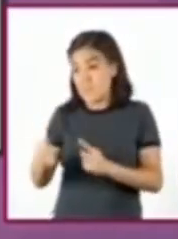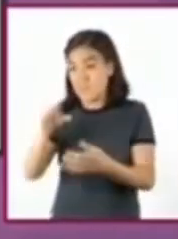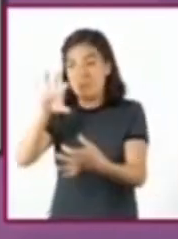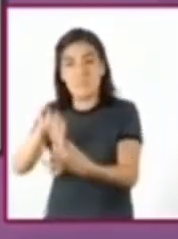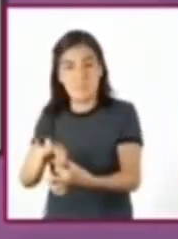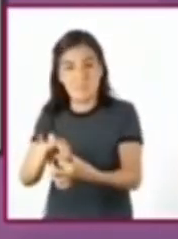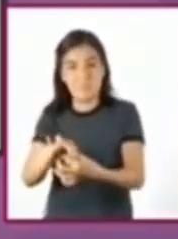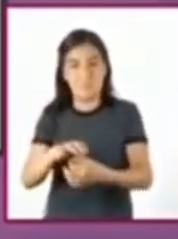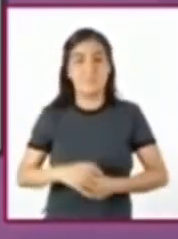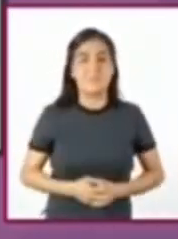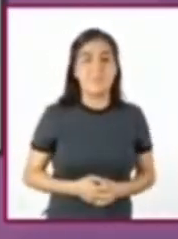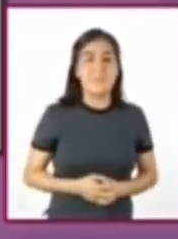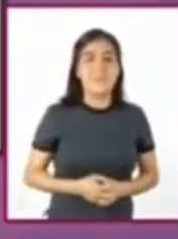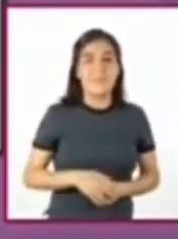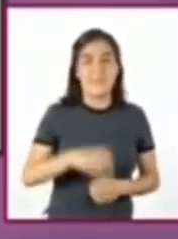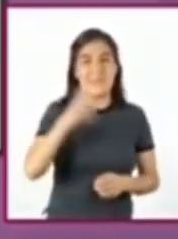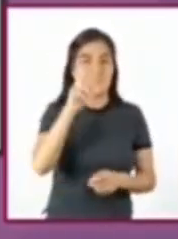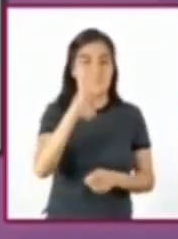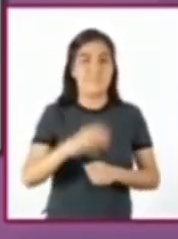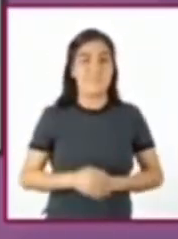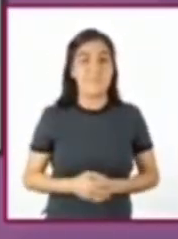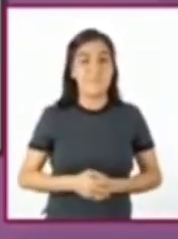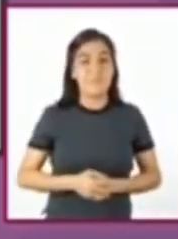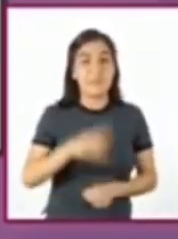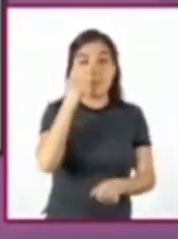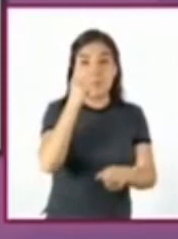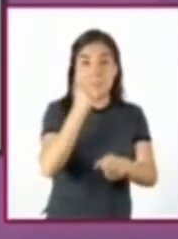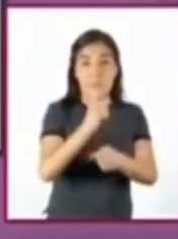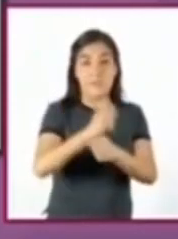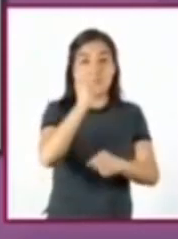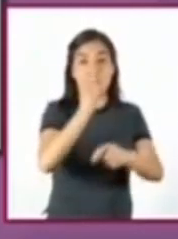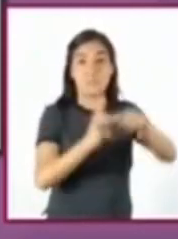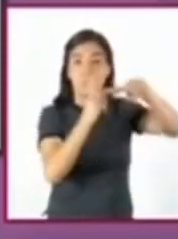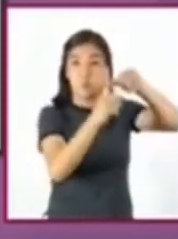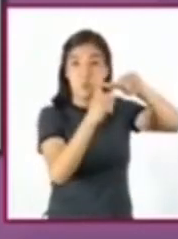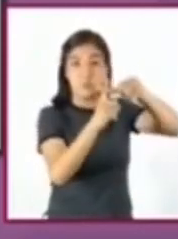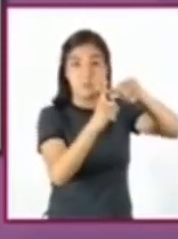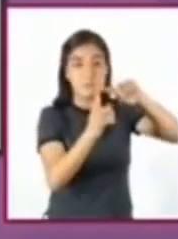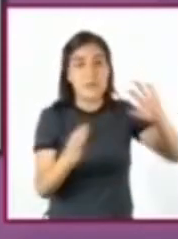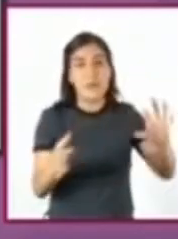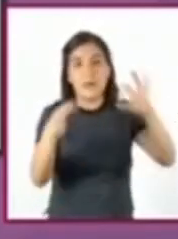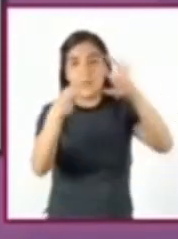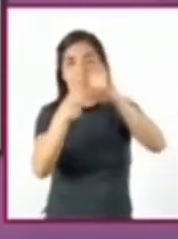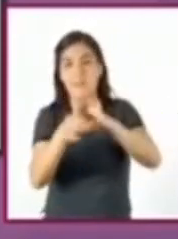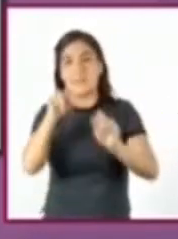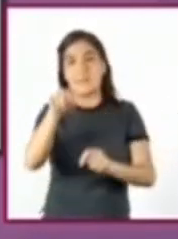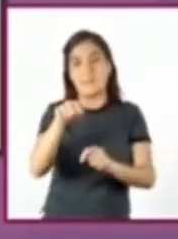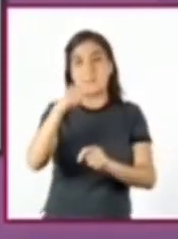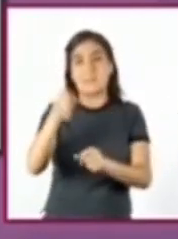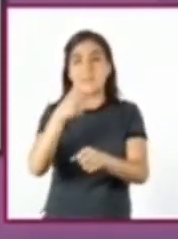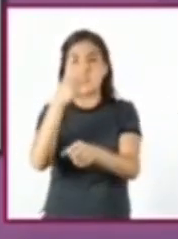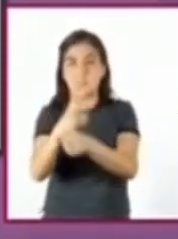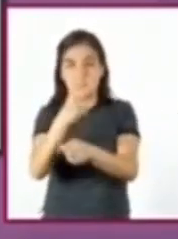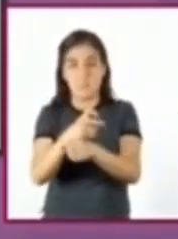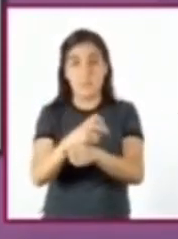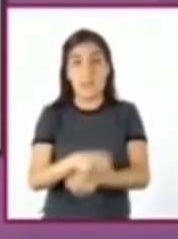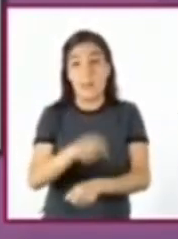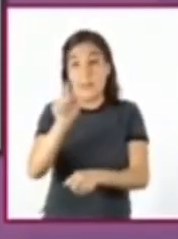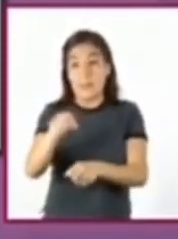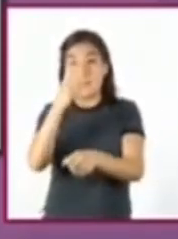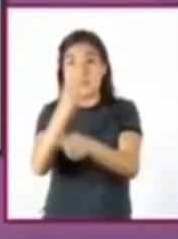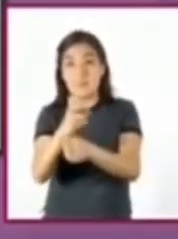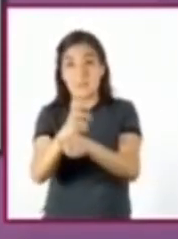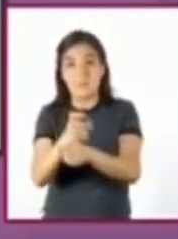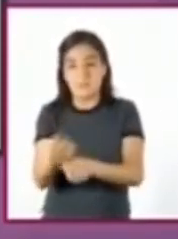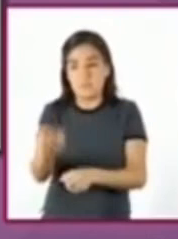decir, la terminal positiva del primero se conecta con la negativa del segundo y la positiva del segundo